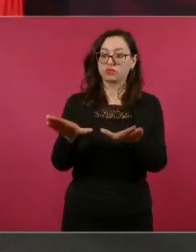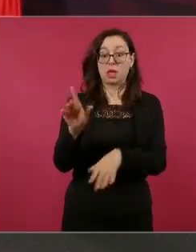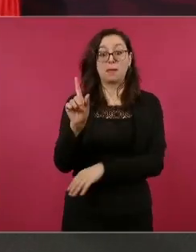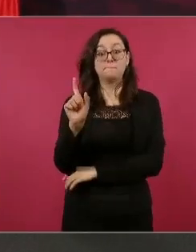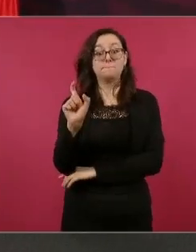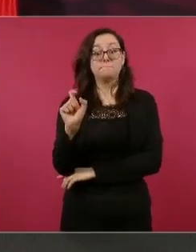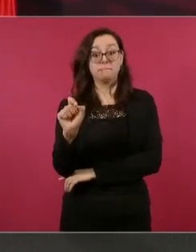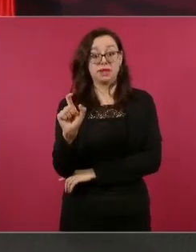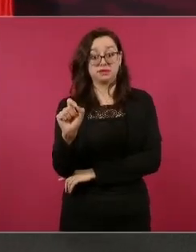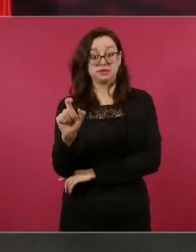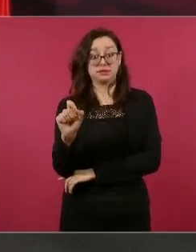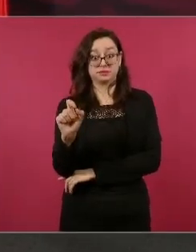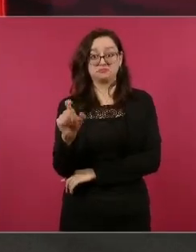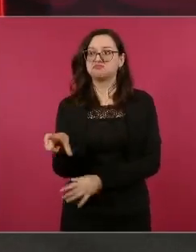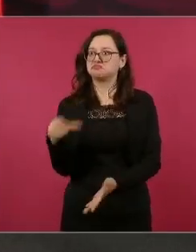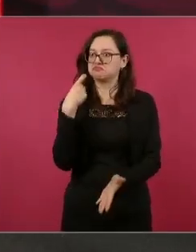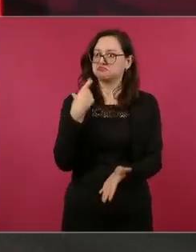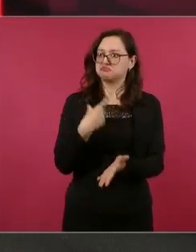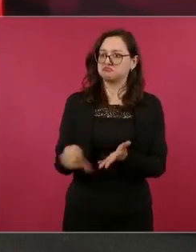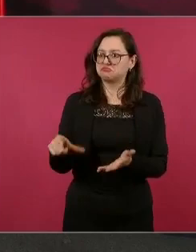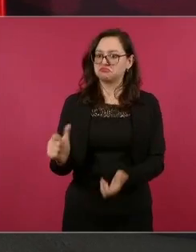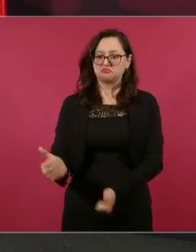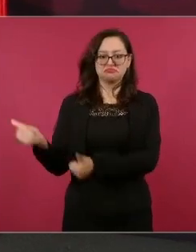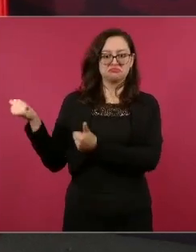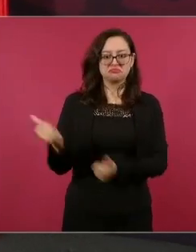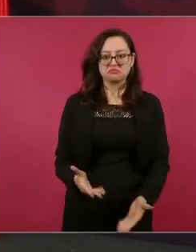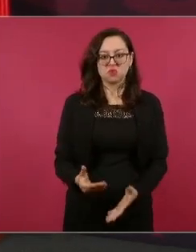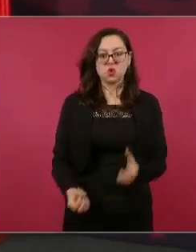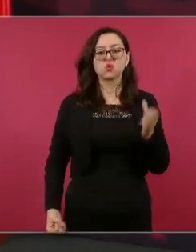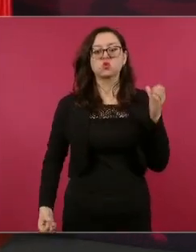20 aviones nuevos.